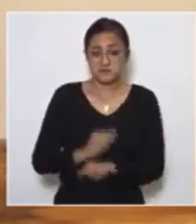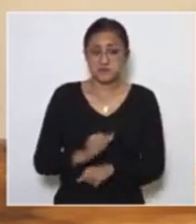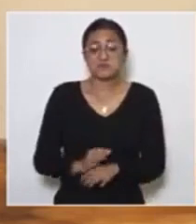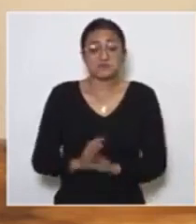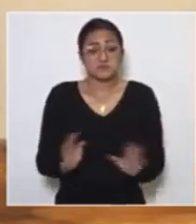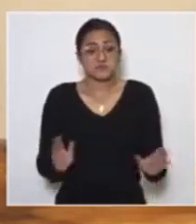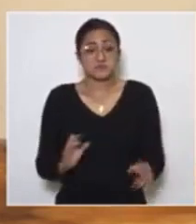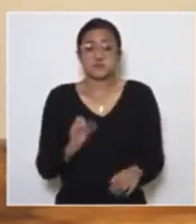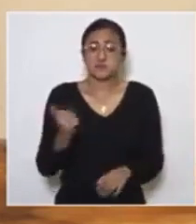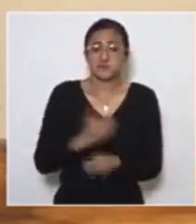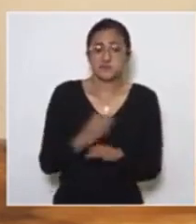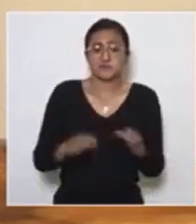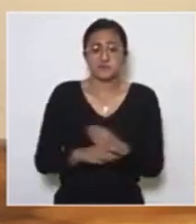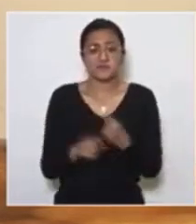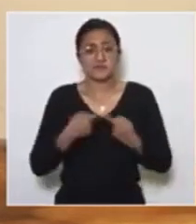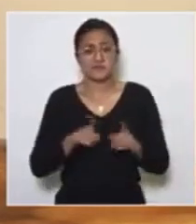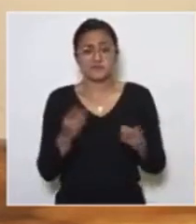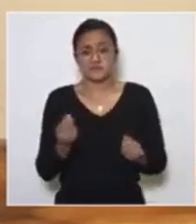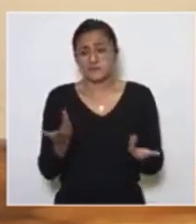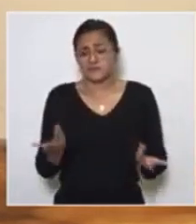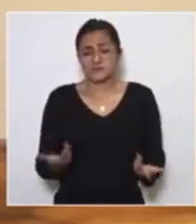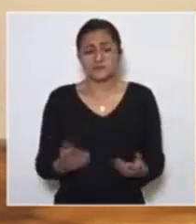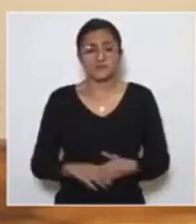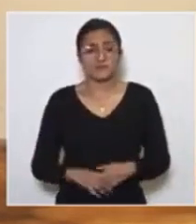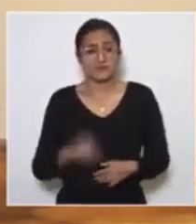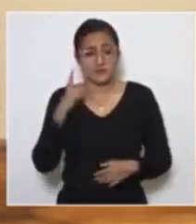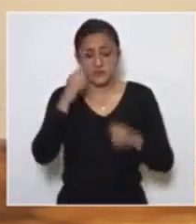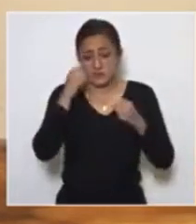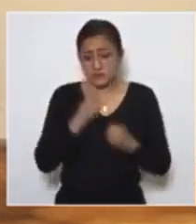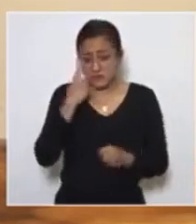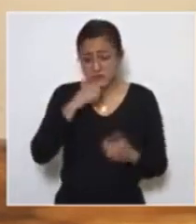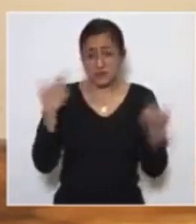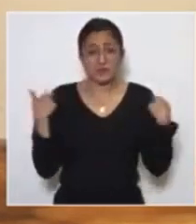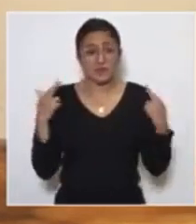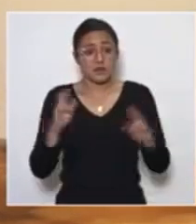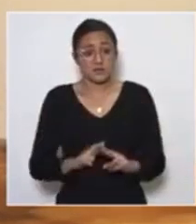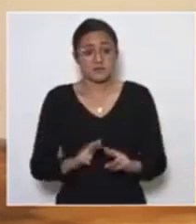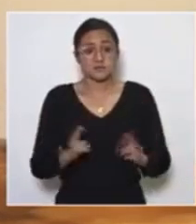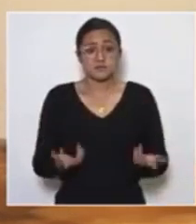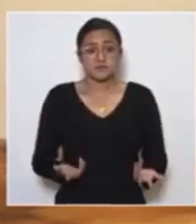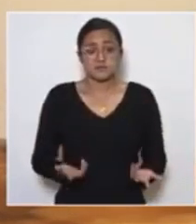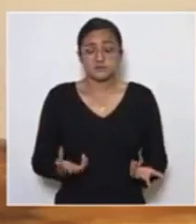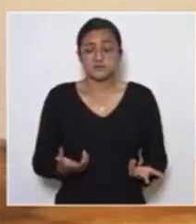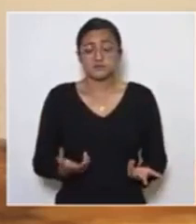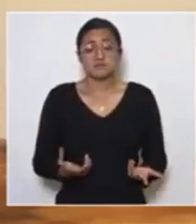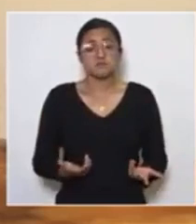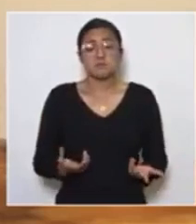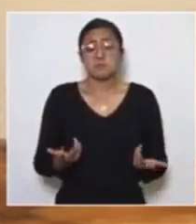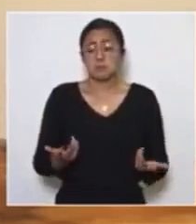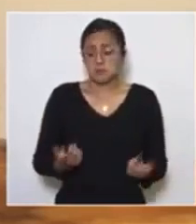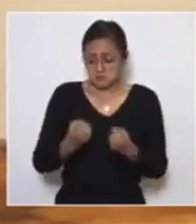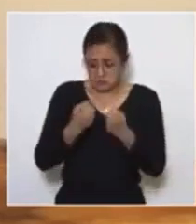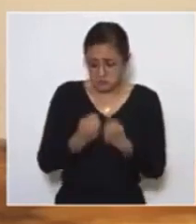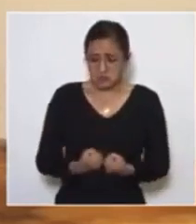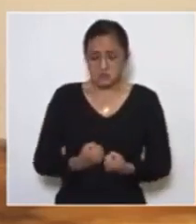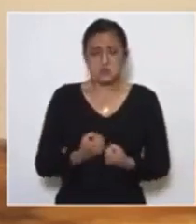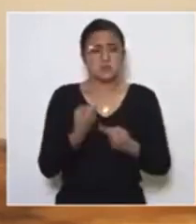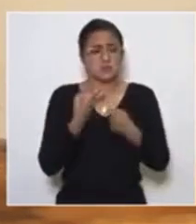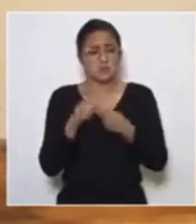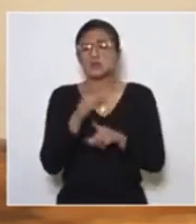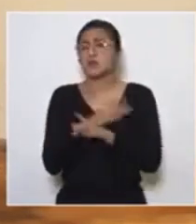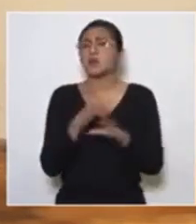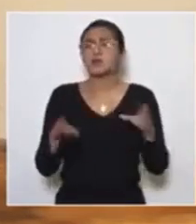Y muchas más cosas, todo el tiempo. Seguros para maestros, seguros de todo